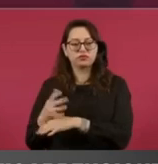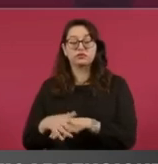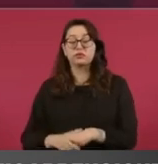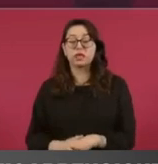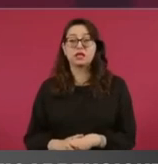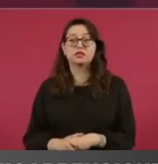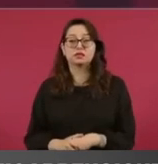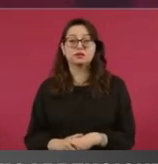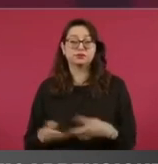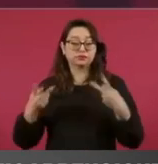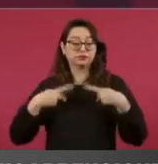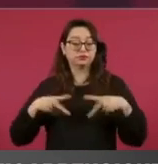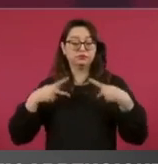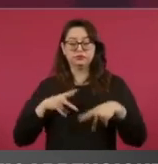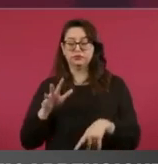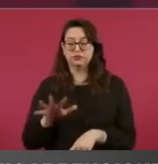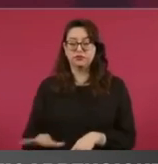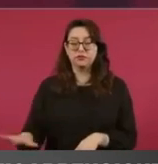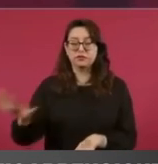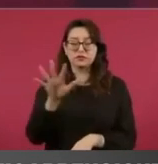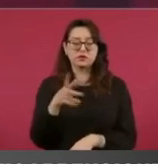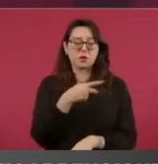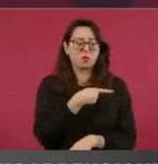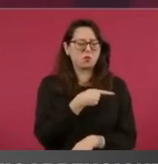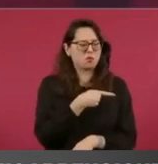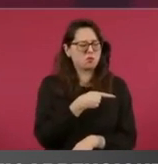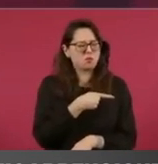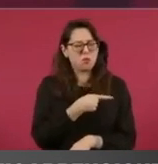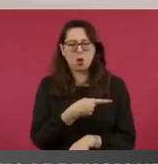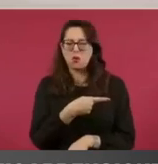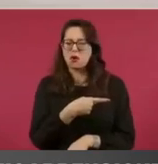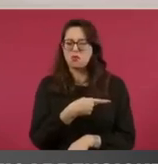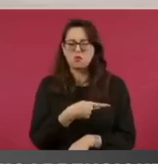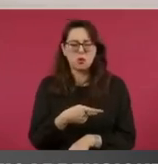pobre, que no tiene